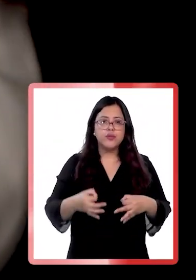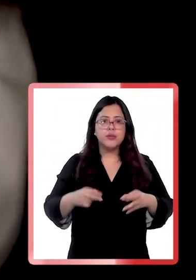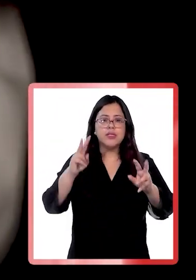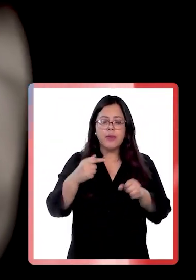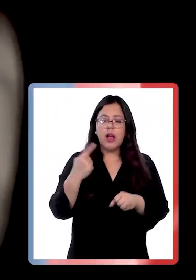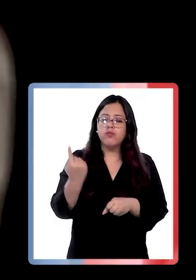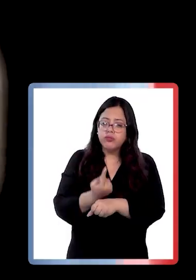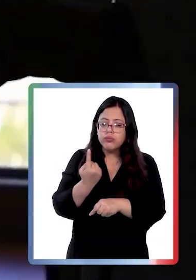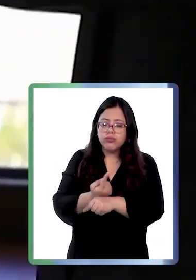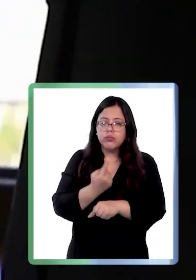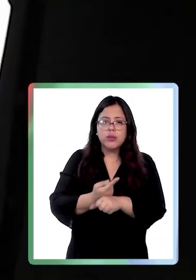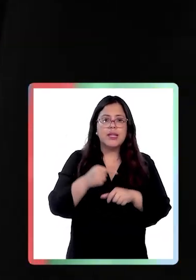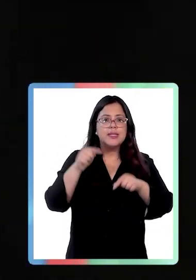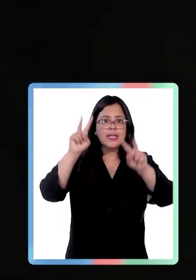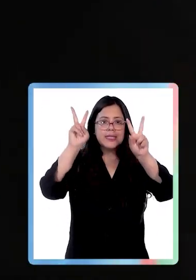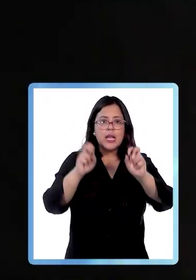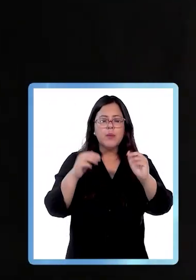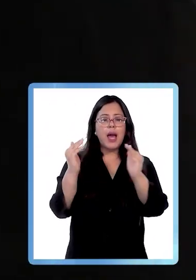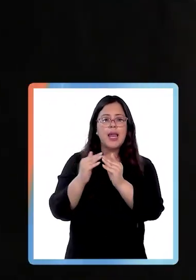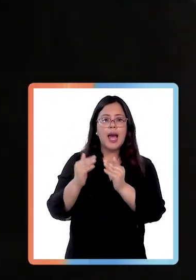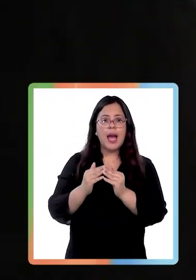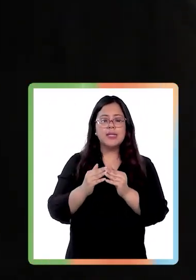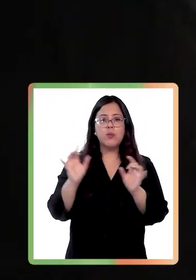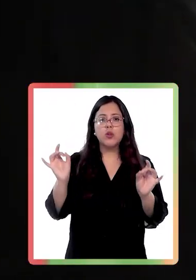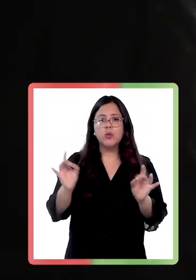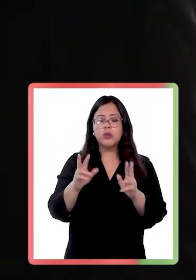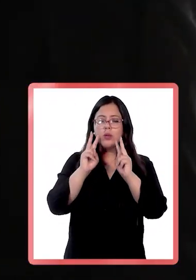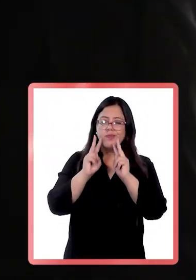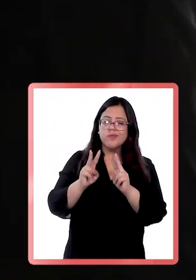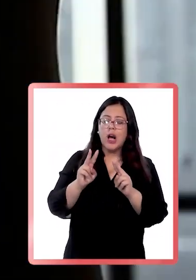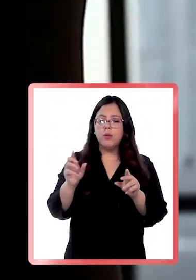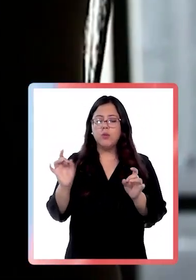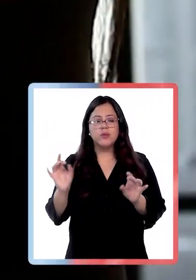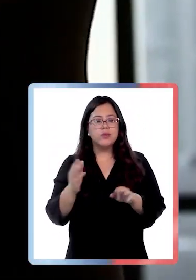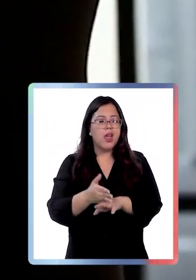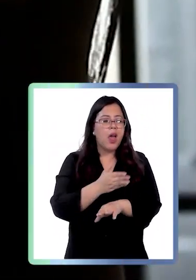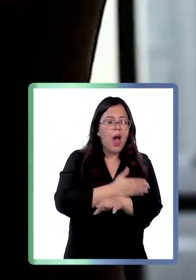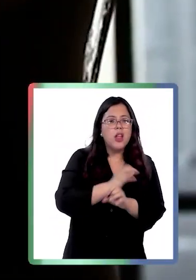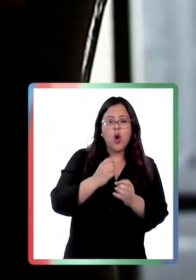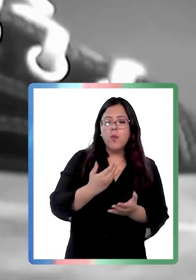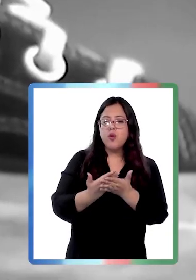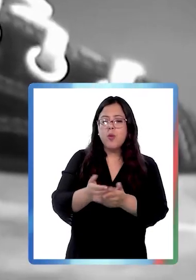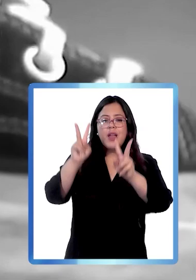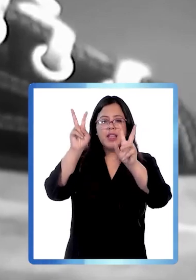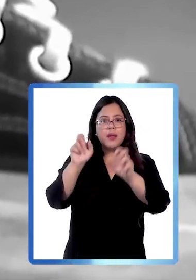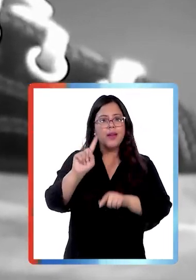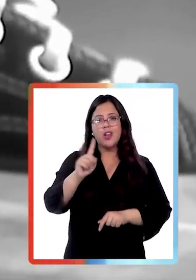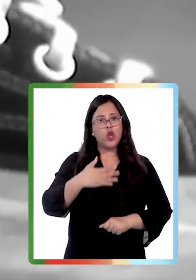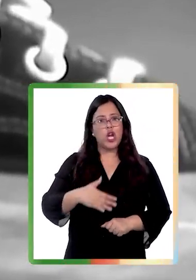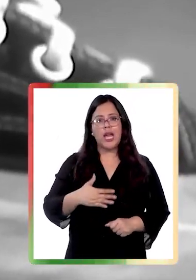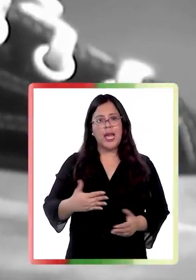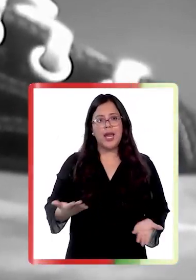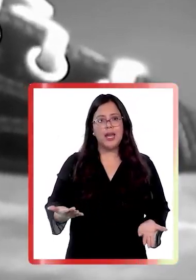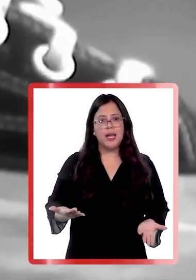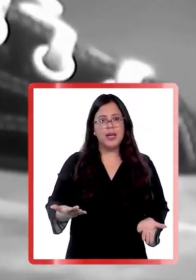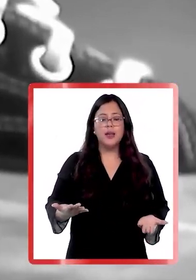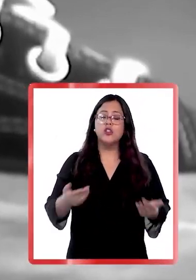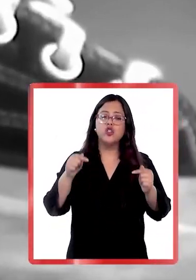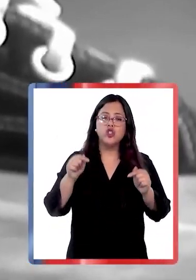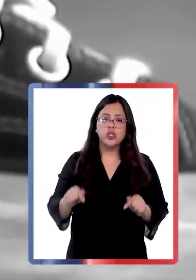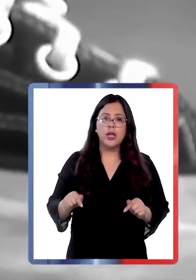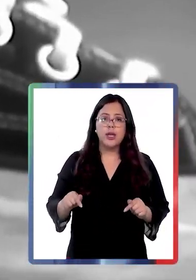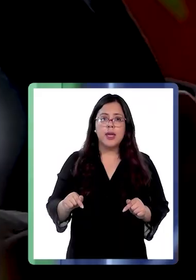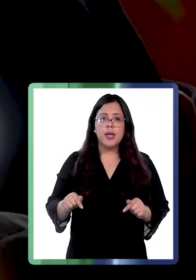fácil instalar muchas veces la conversación de estos temas en las casas porque sentimos que quizás vamos a adelantar o vamos a proponer temas que no quisiéramos